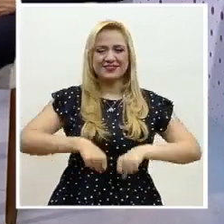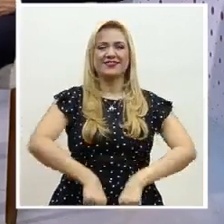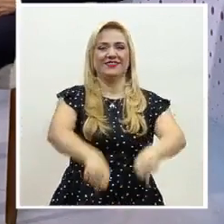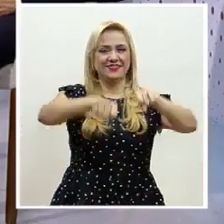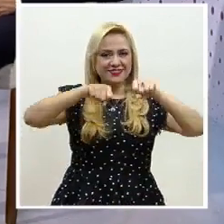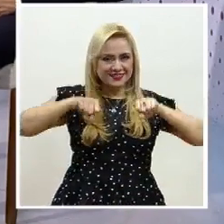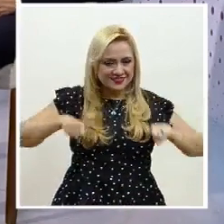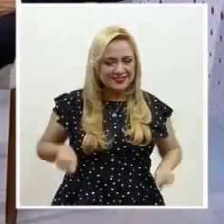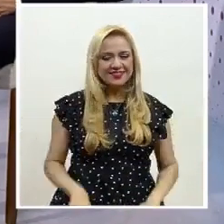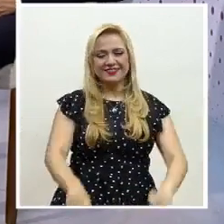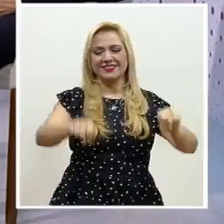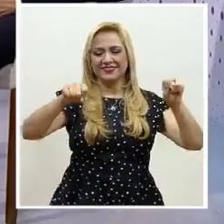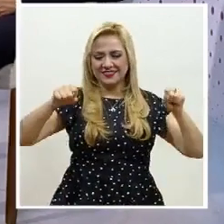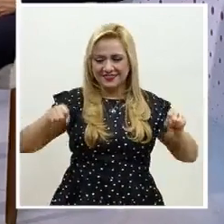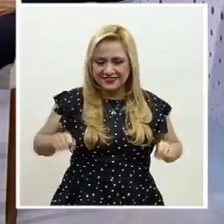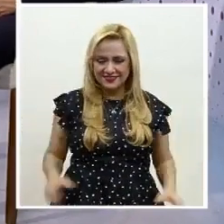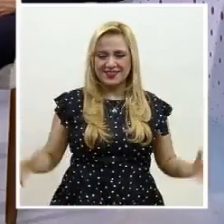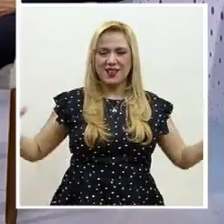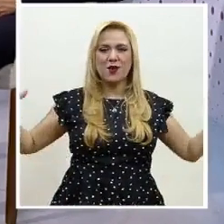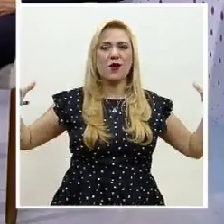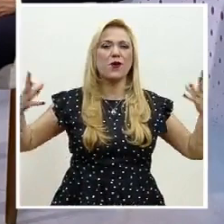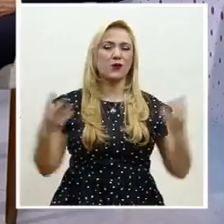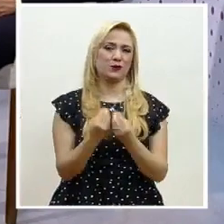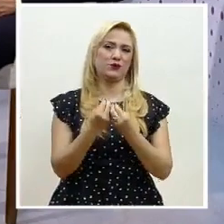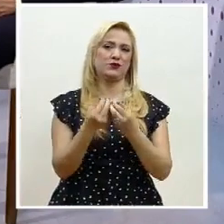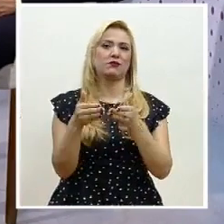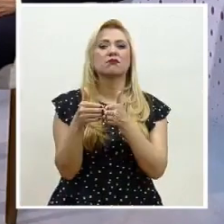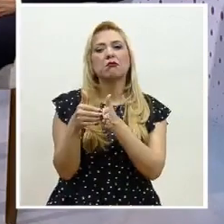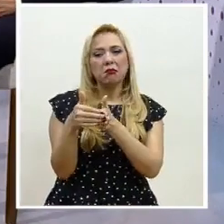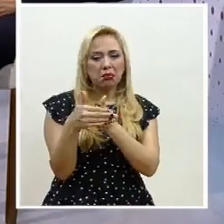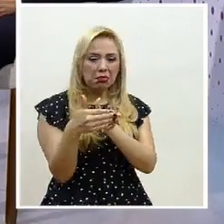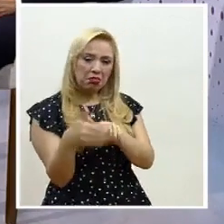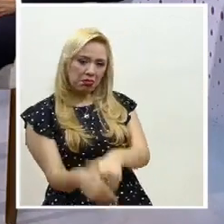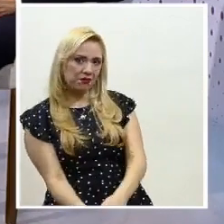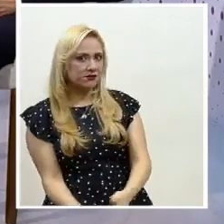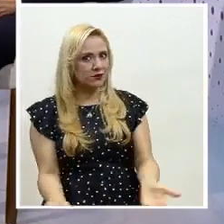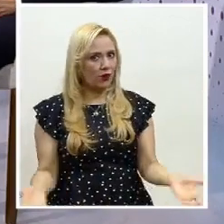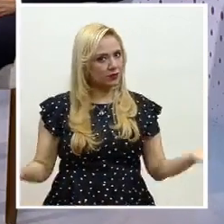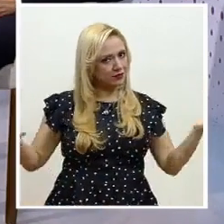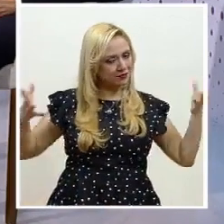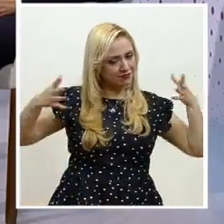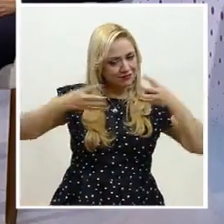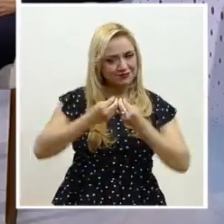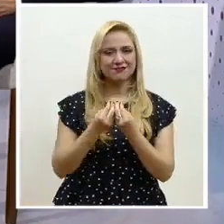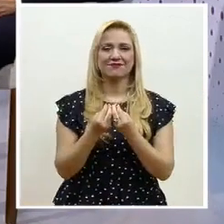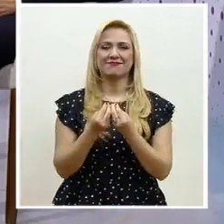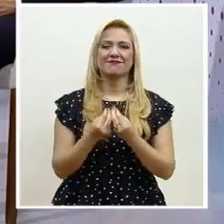no sale si no es en este trabajo en equipo, ¿no? Se claro. quedaría, en fin. Em,